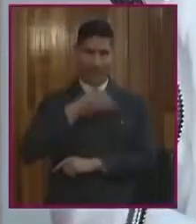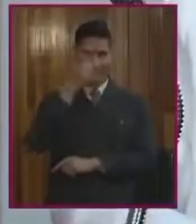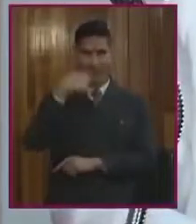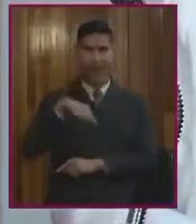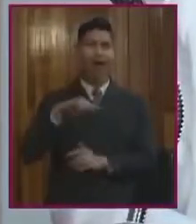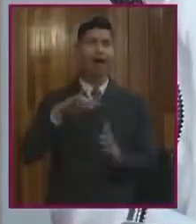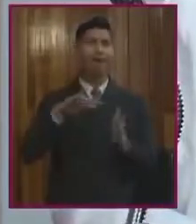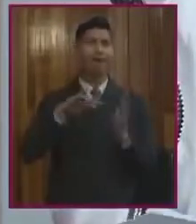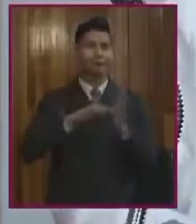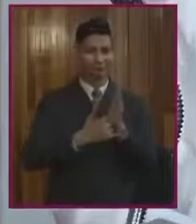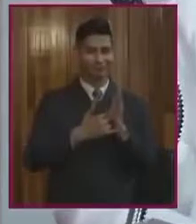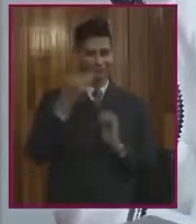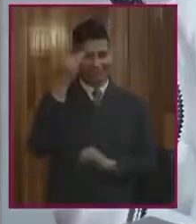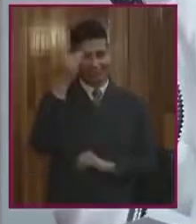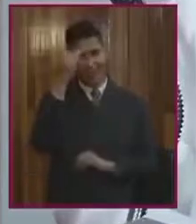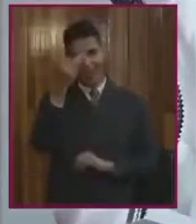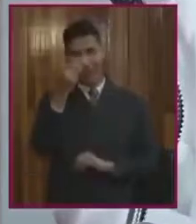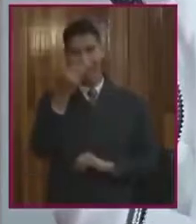que, bueno,